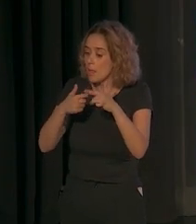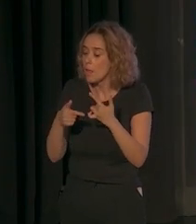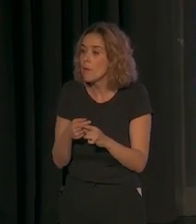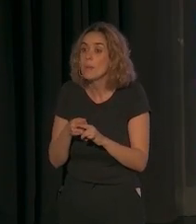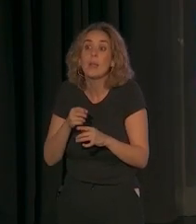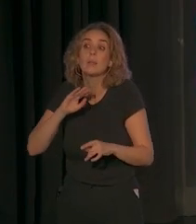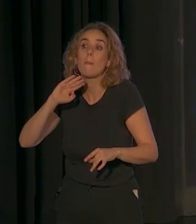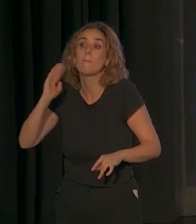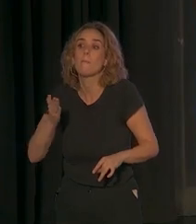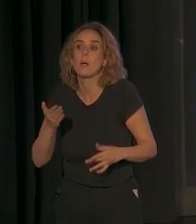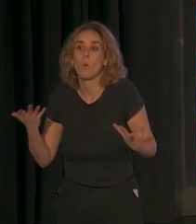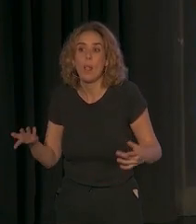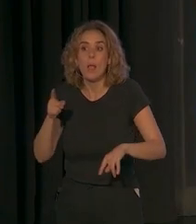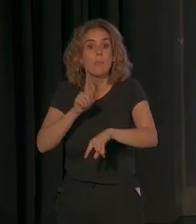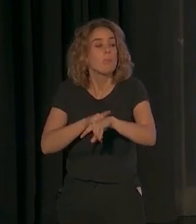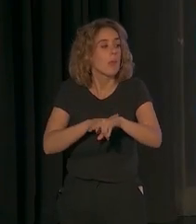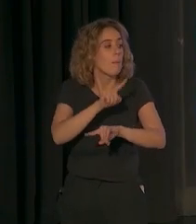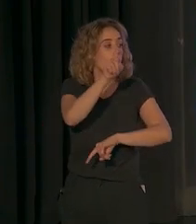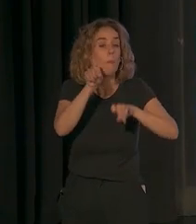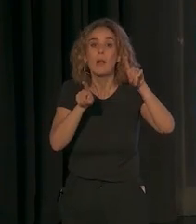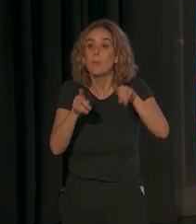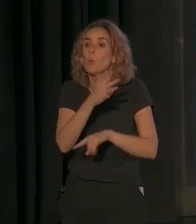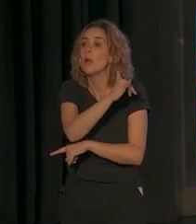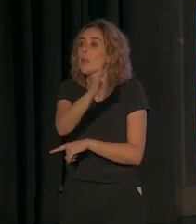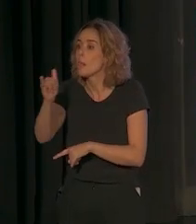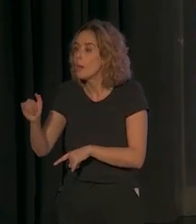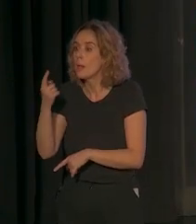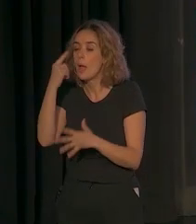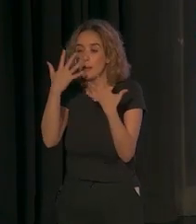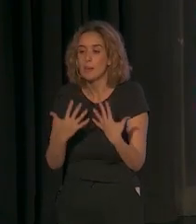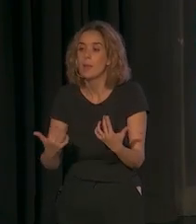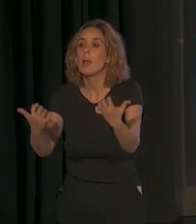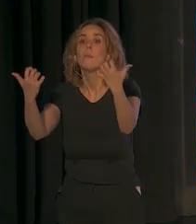familias. Tenemos tiempo para preguntas, así que a ver si el público